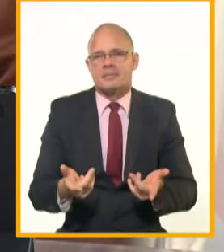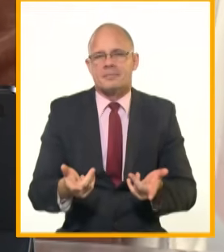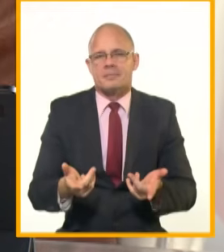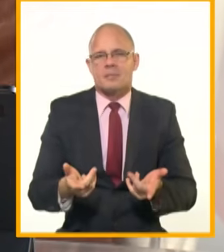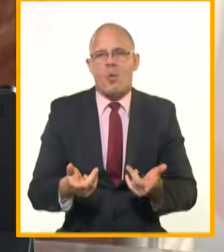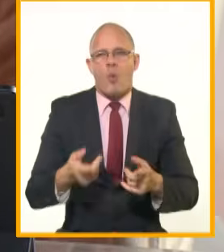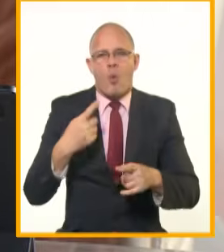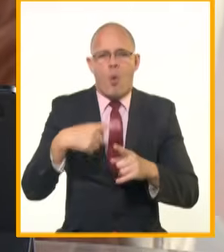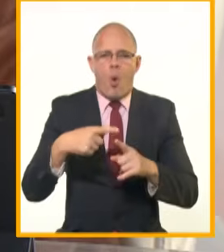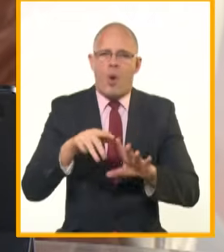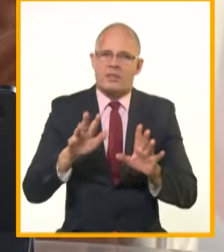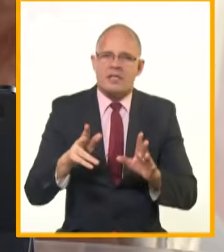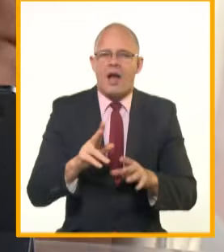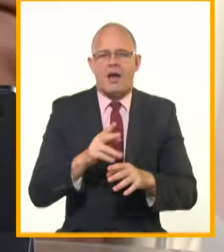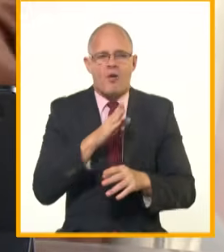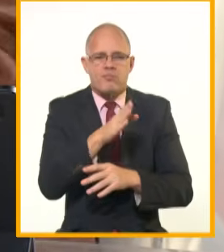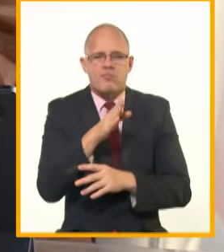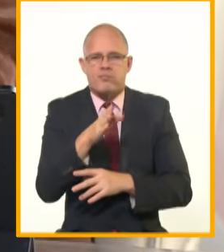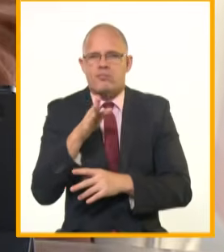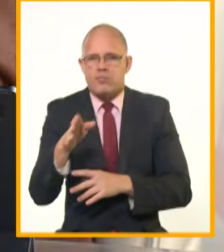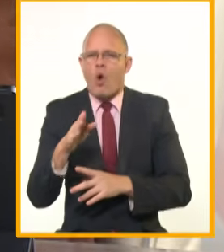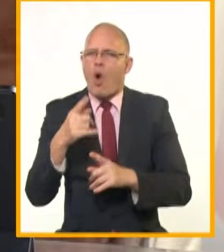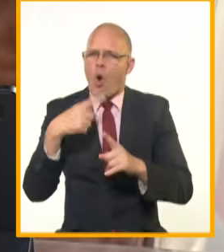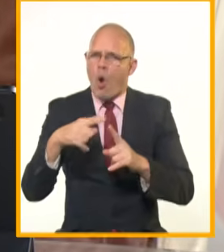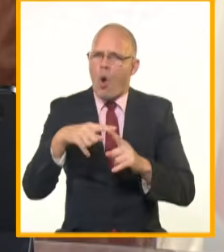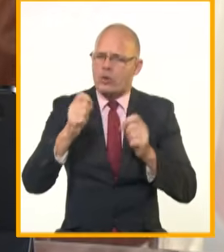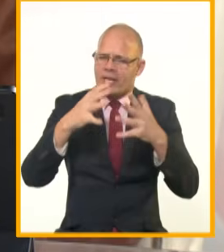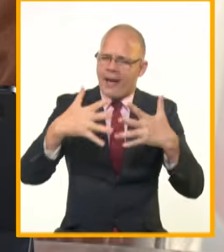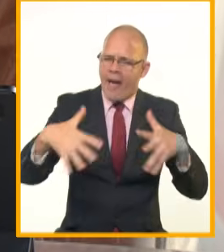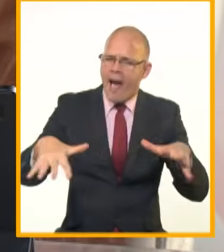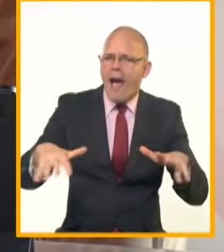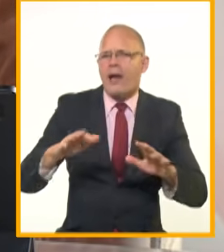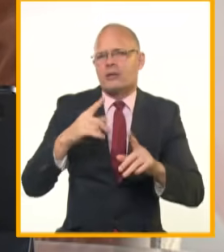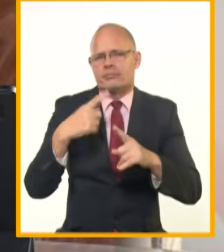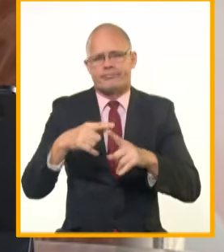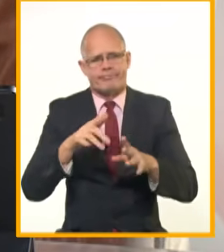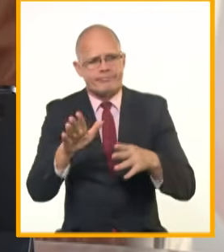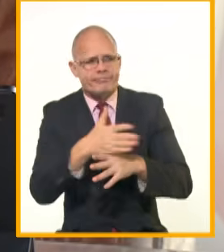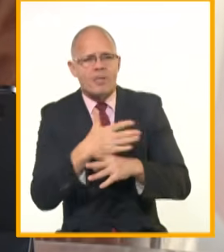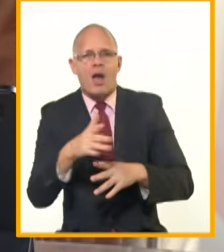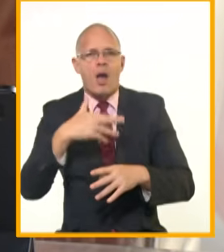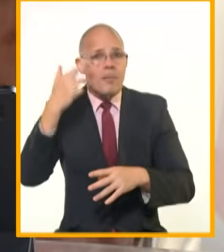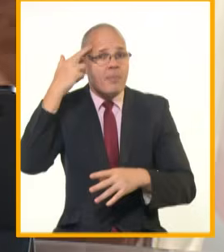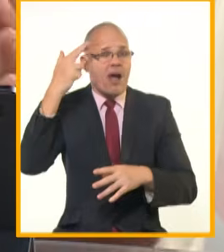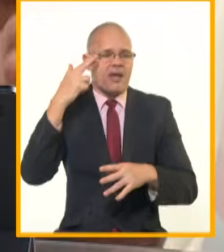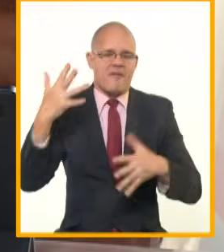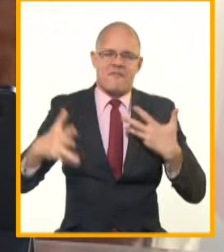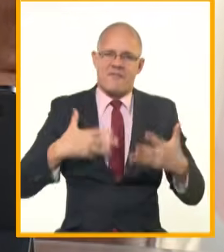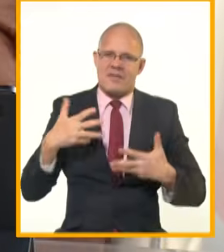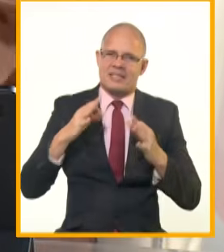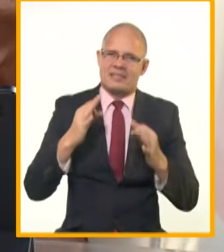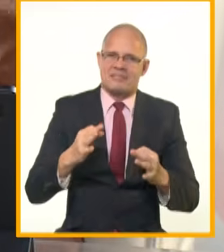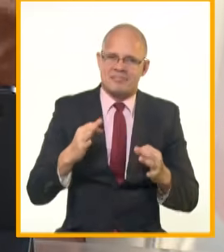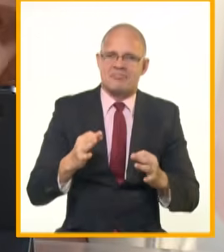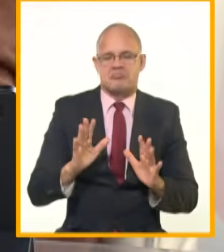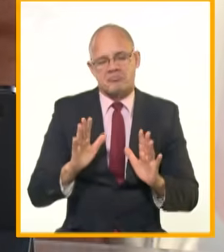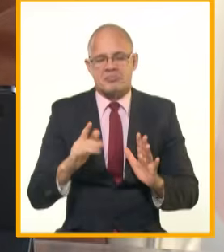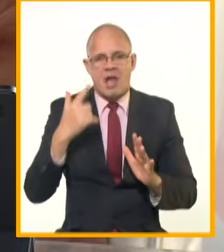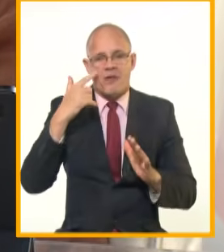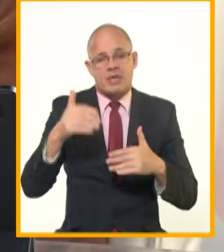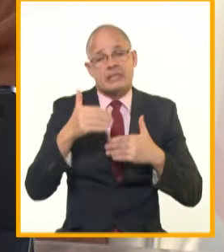además del recorrido, la gala. Nosotros igual habíamos planificado, pero bueno, el pueblo, todos estamos de acuerdo, en otro momento lo